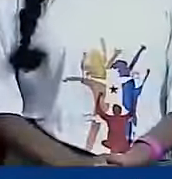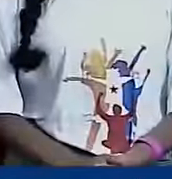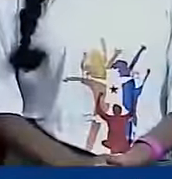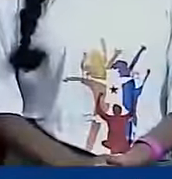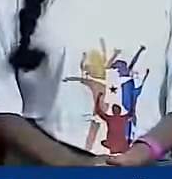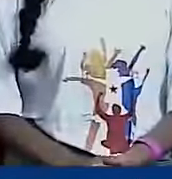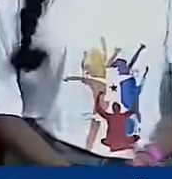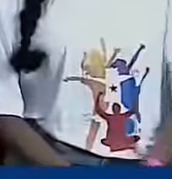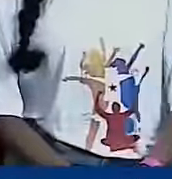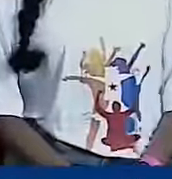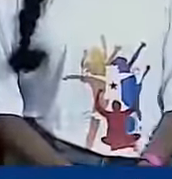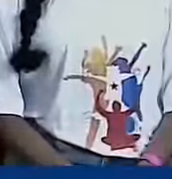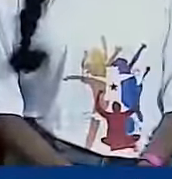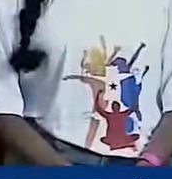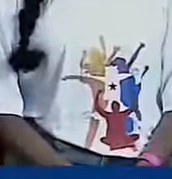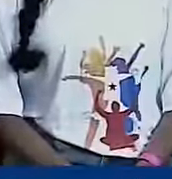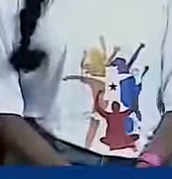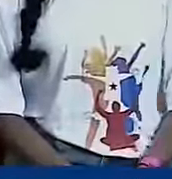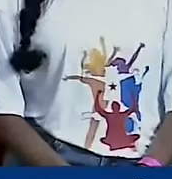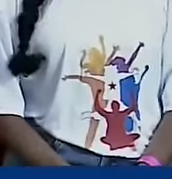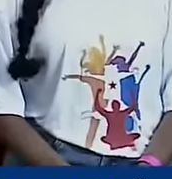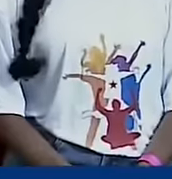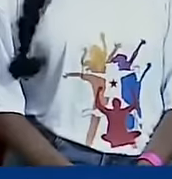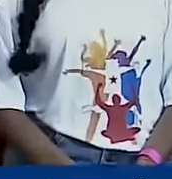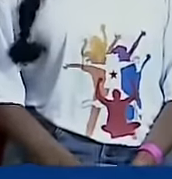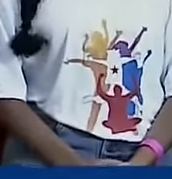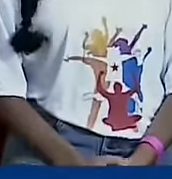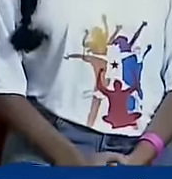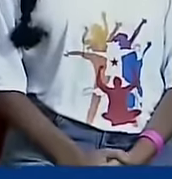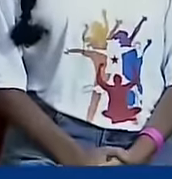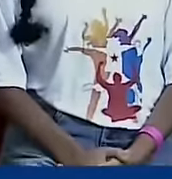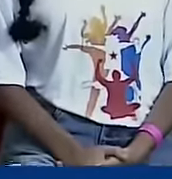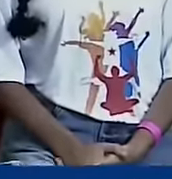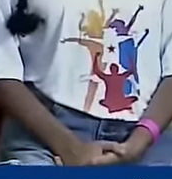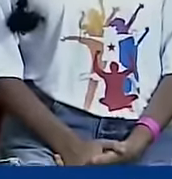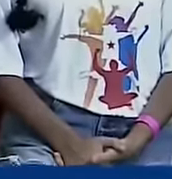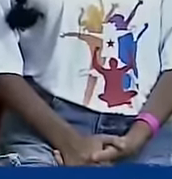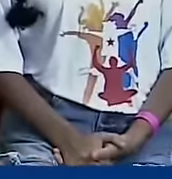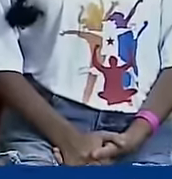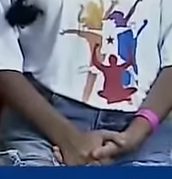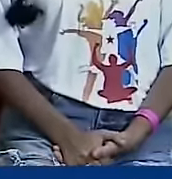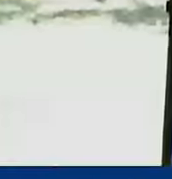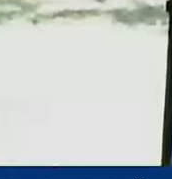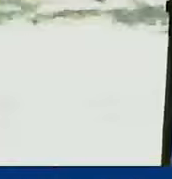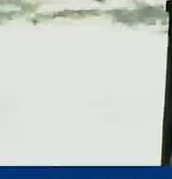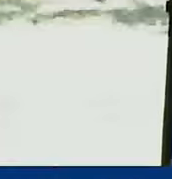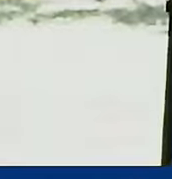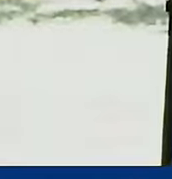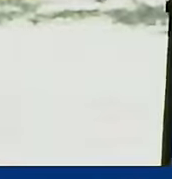Tambor en clave de WC, se dice, o de WC.